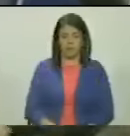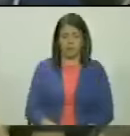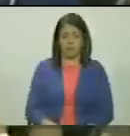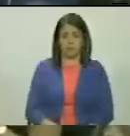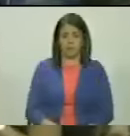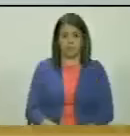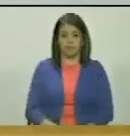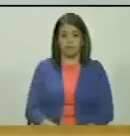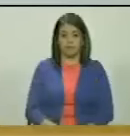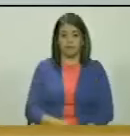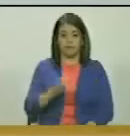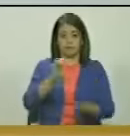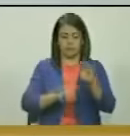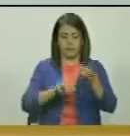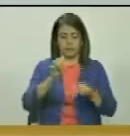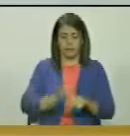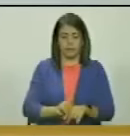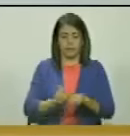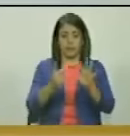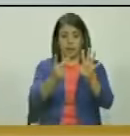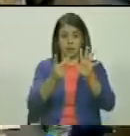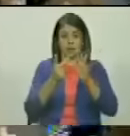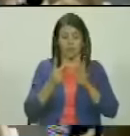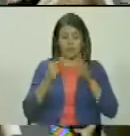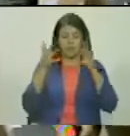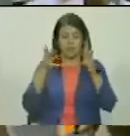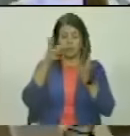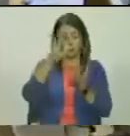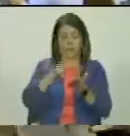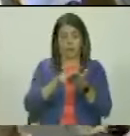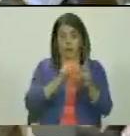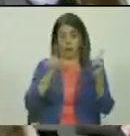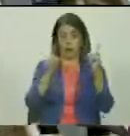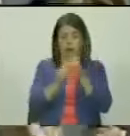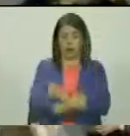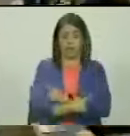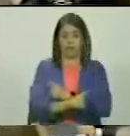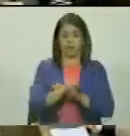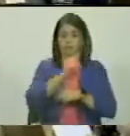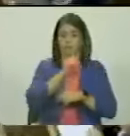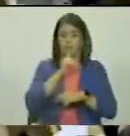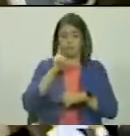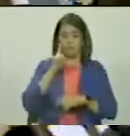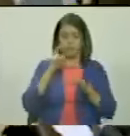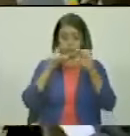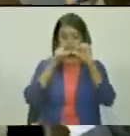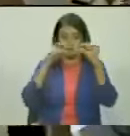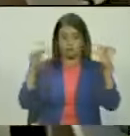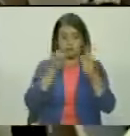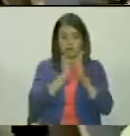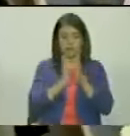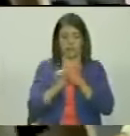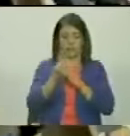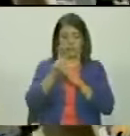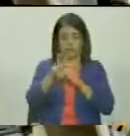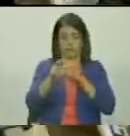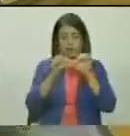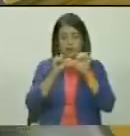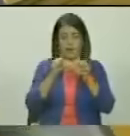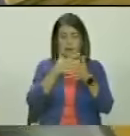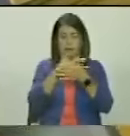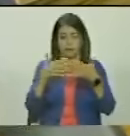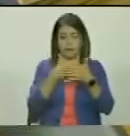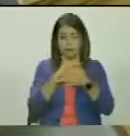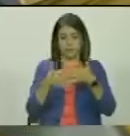siguiente ciudadana secretaria séptimo se sugiere aprobar sin modificación la denominación del epígrafe del artículo 3 quedando